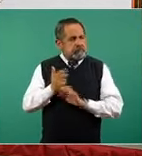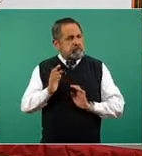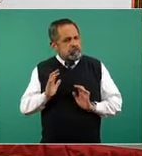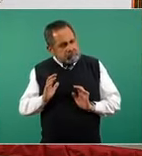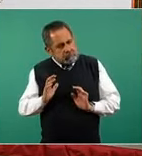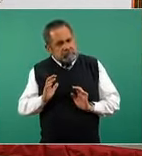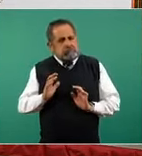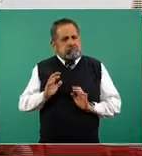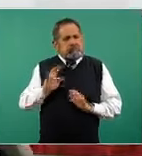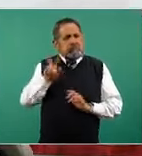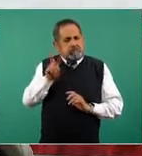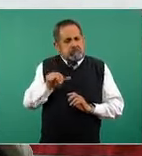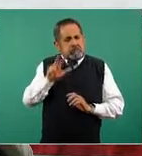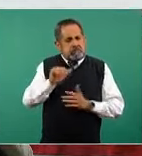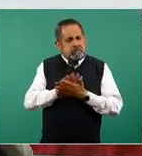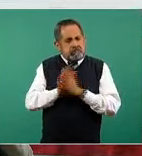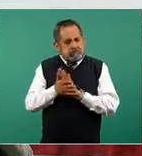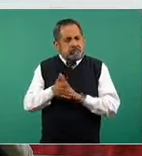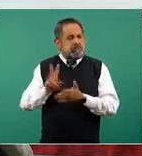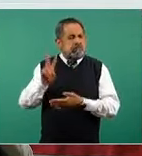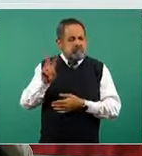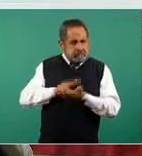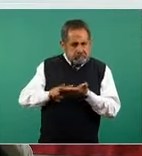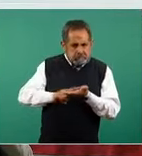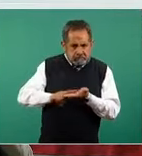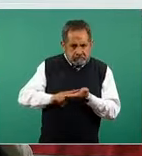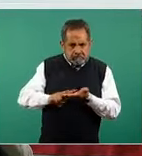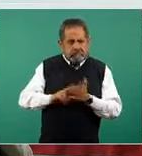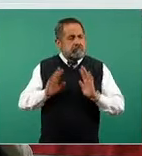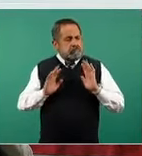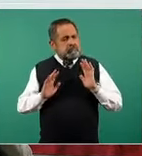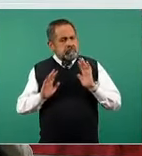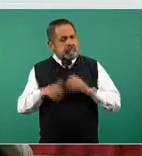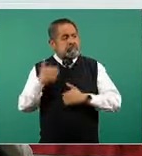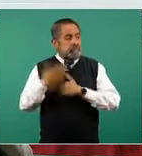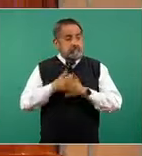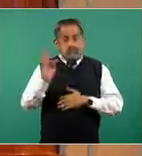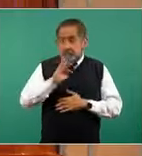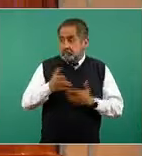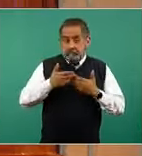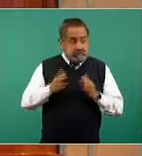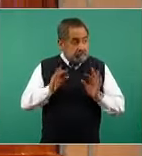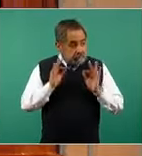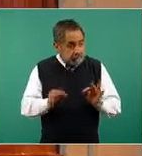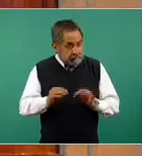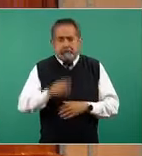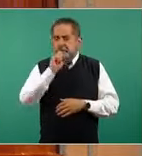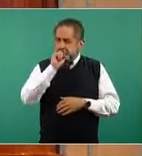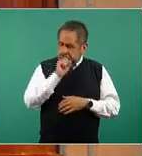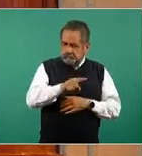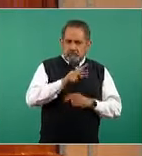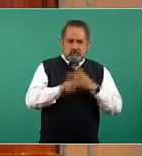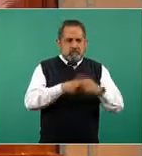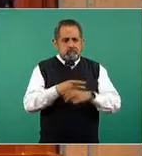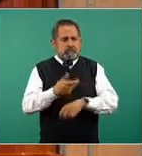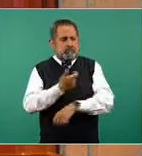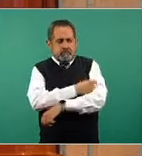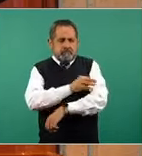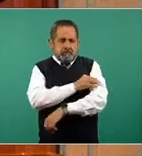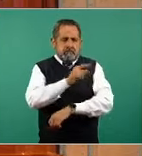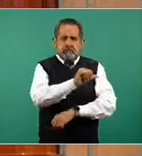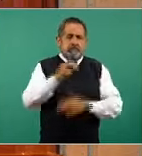digamos, cercanos al verde y que entonces en un futuro próximo pudieran también alcanzar este tipo de estrategias. Y